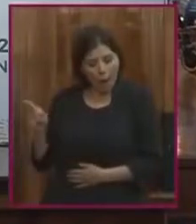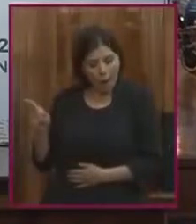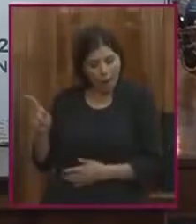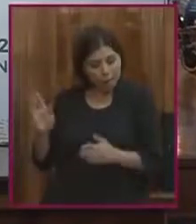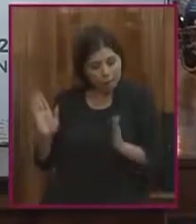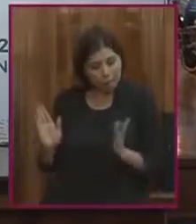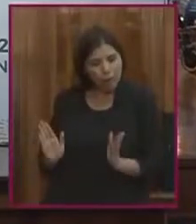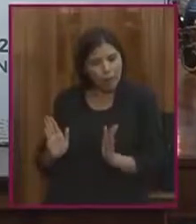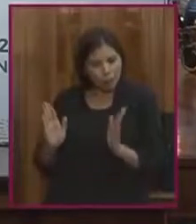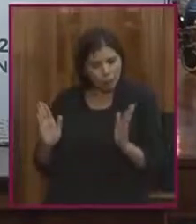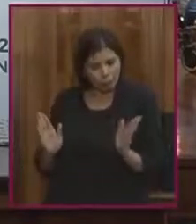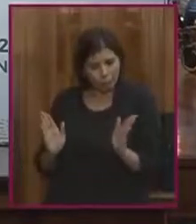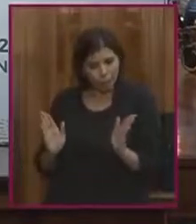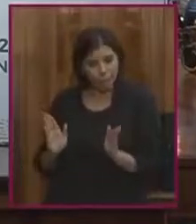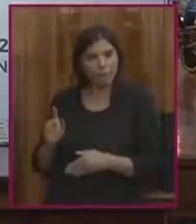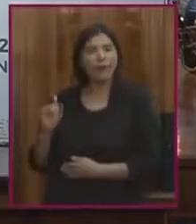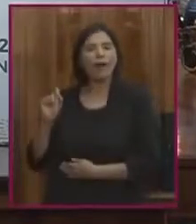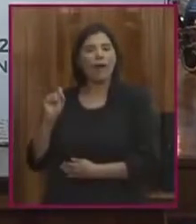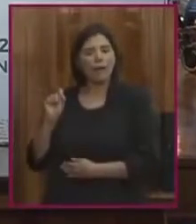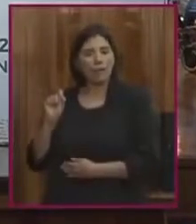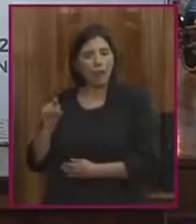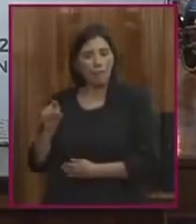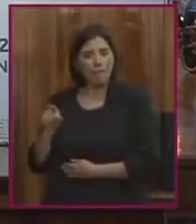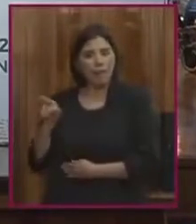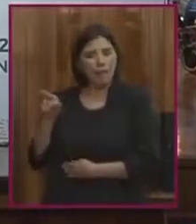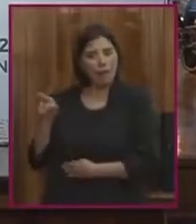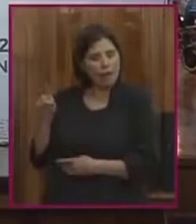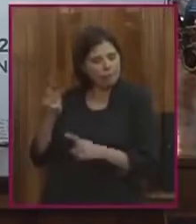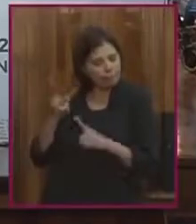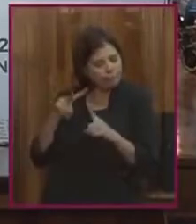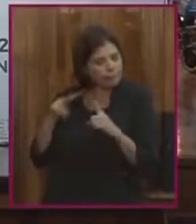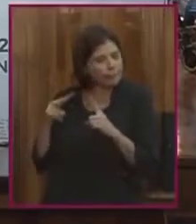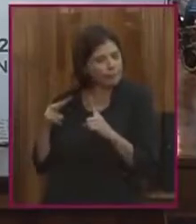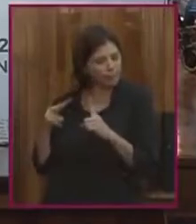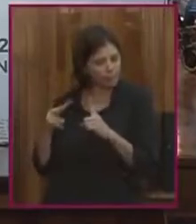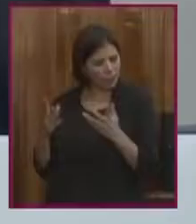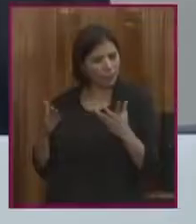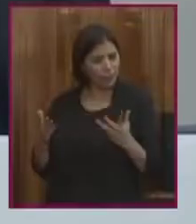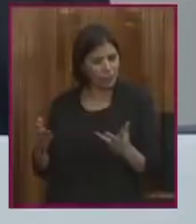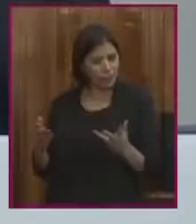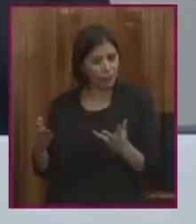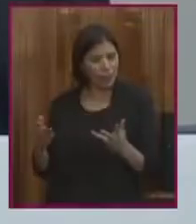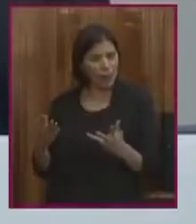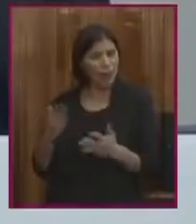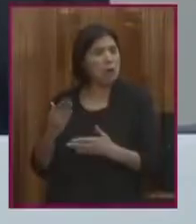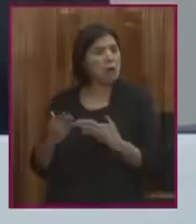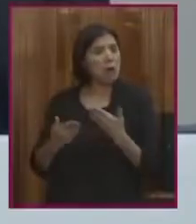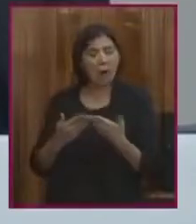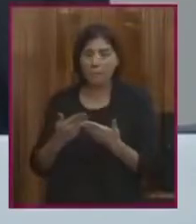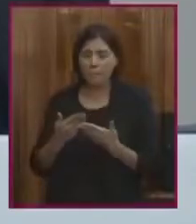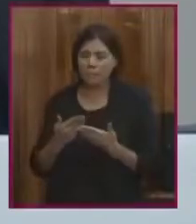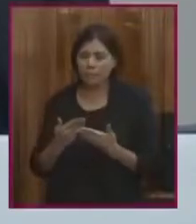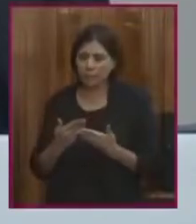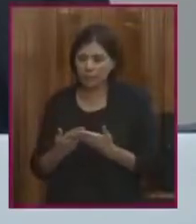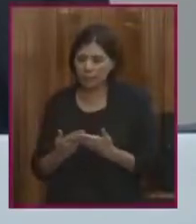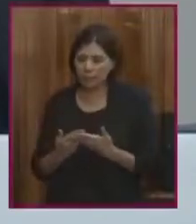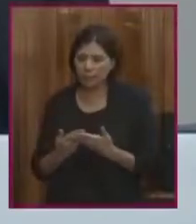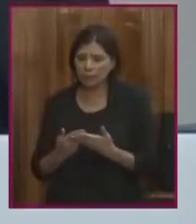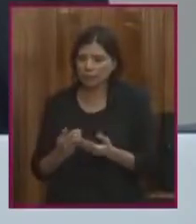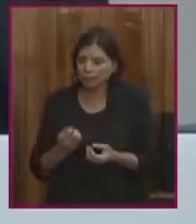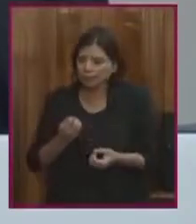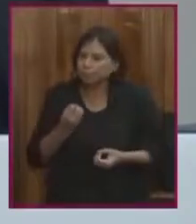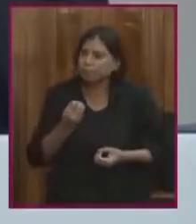inspirador, pero además desde su posición crítica una muestra de cómo se